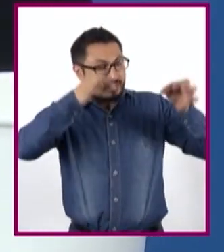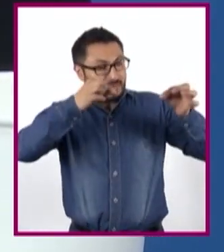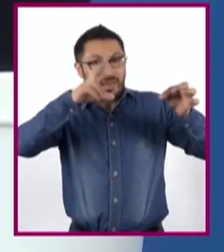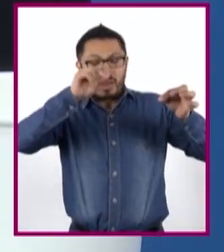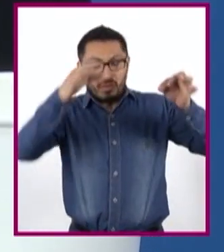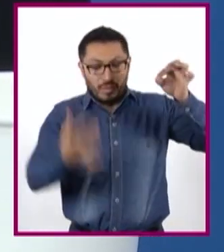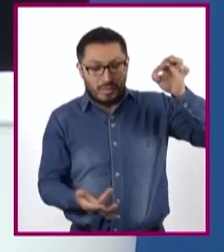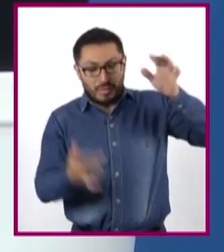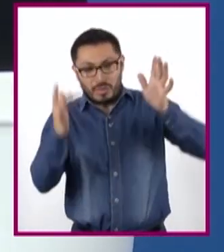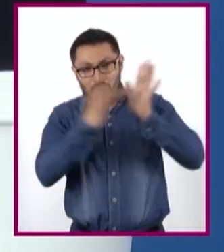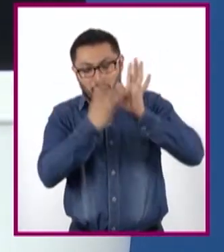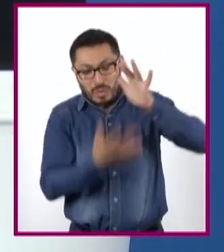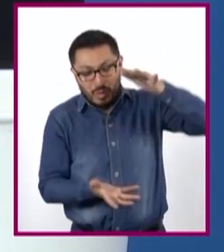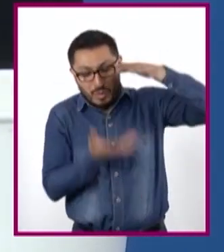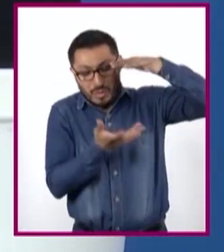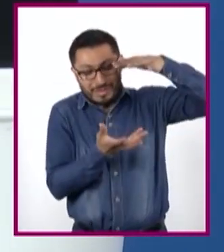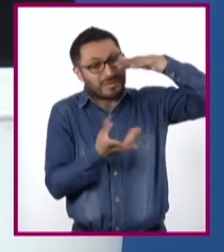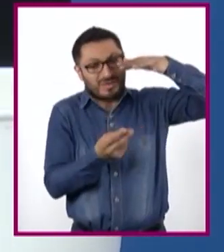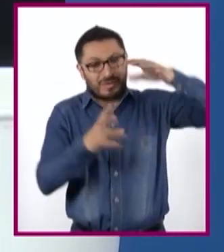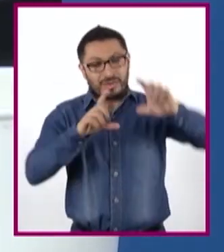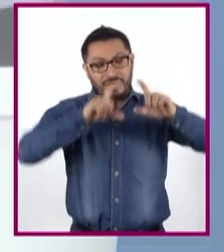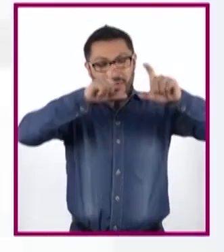lata.